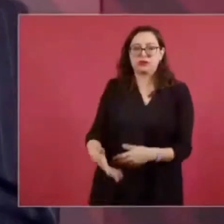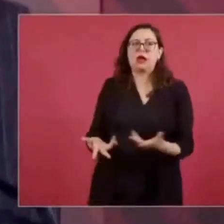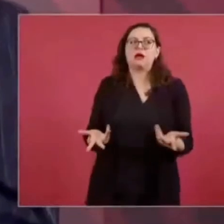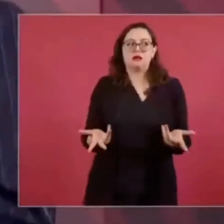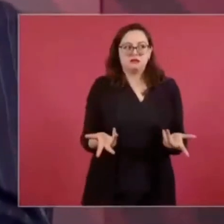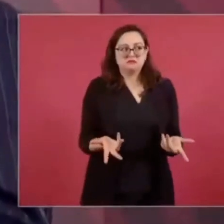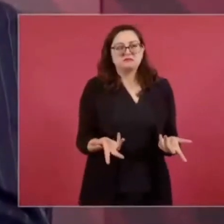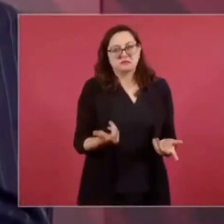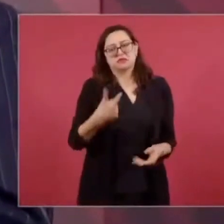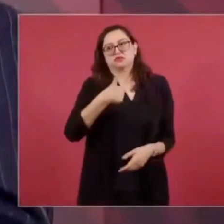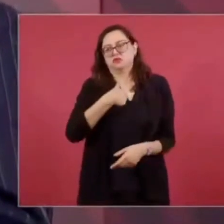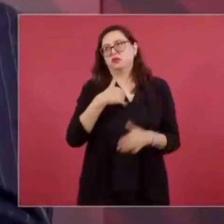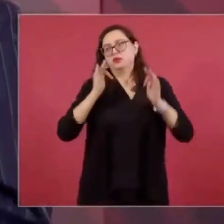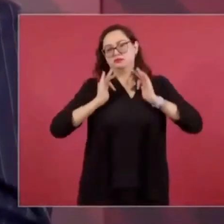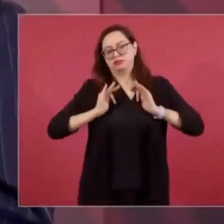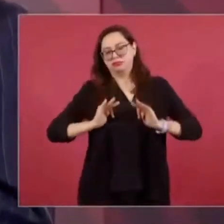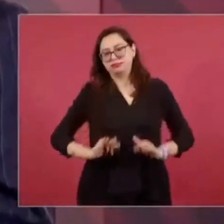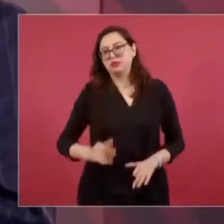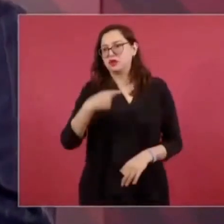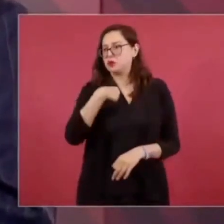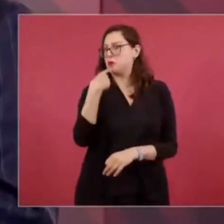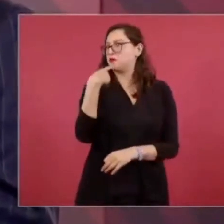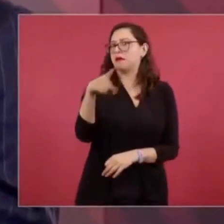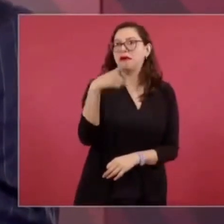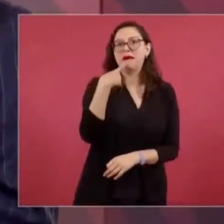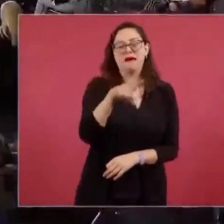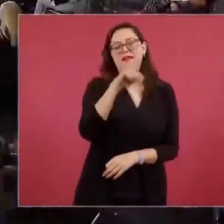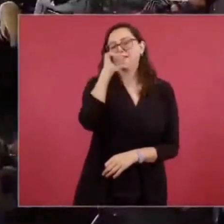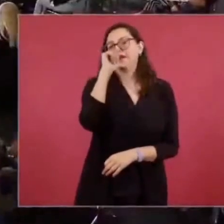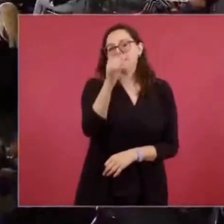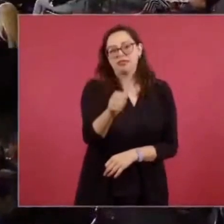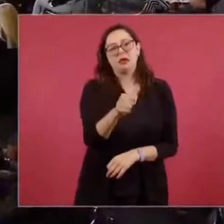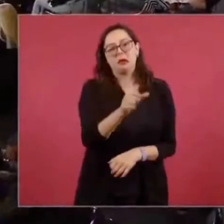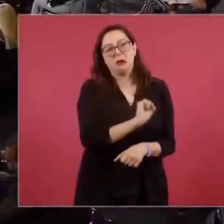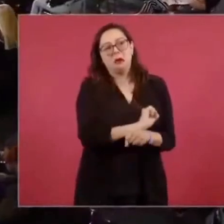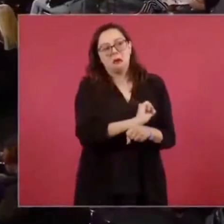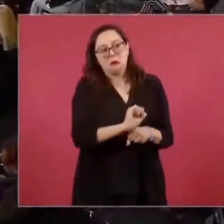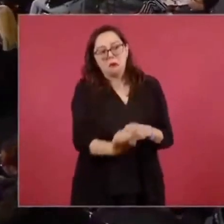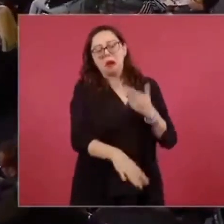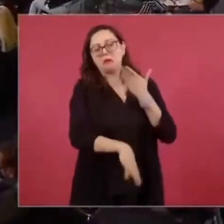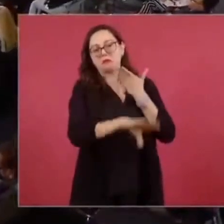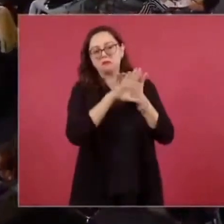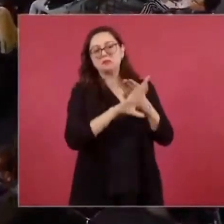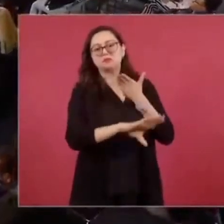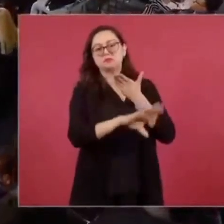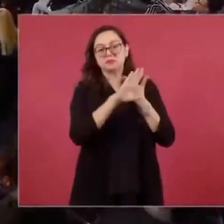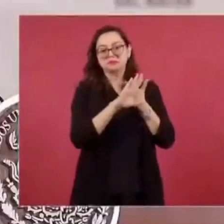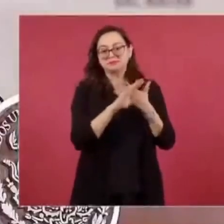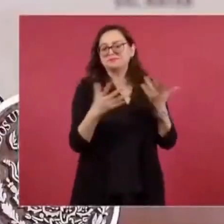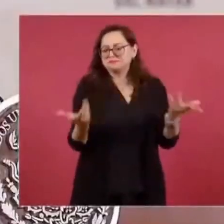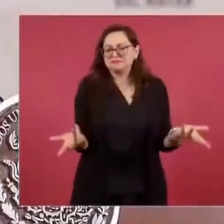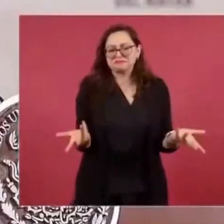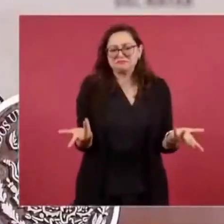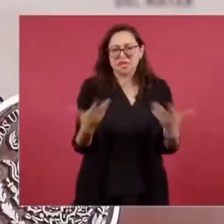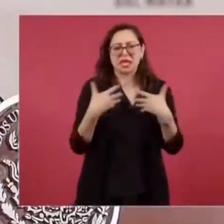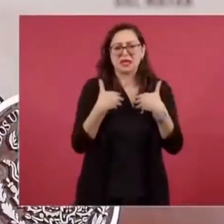Entonces no es para quejarnos, es para entender de que cuando hay una